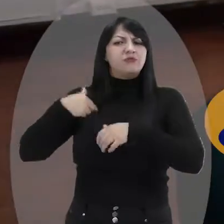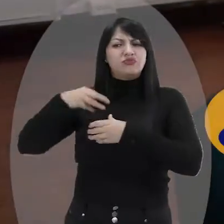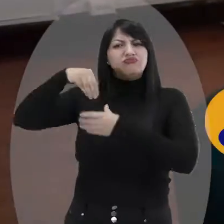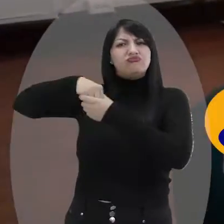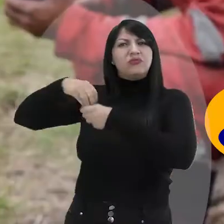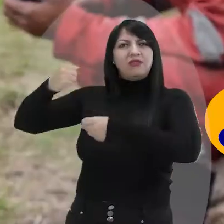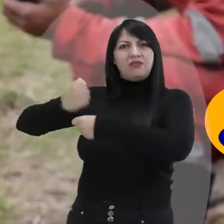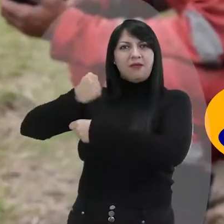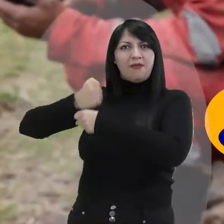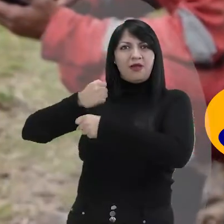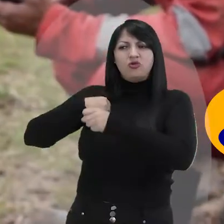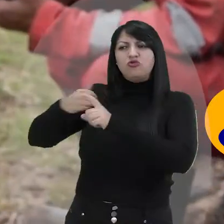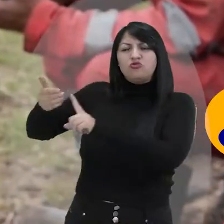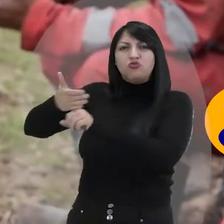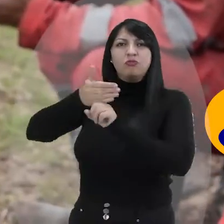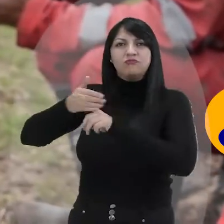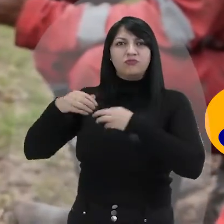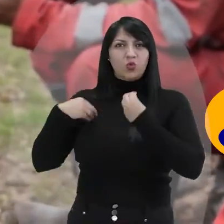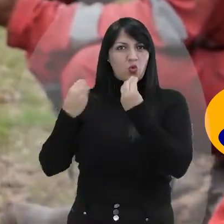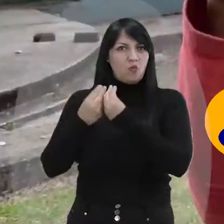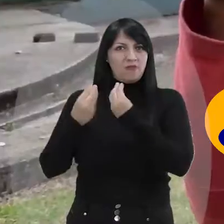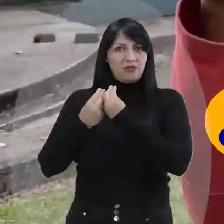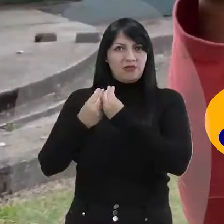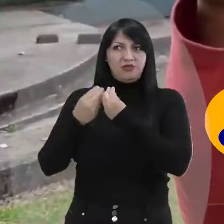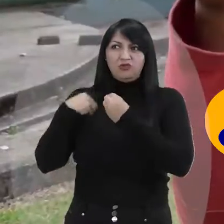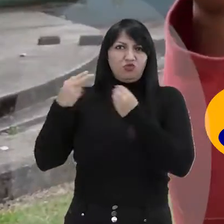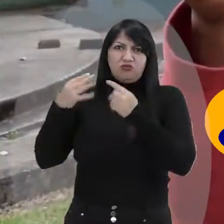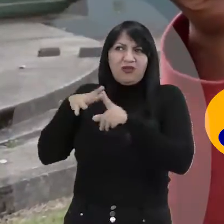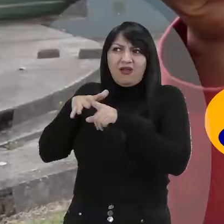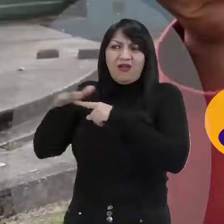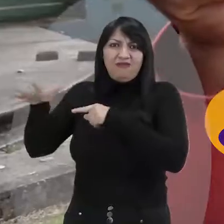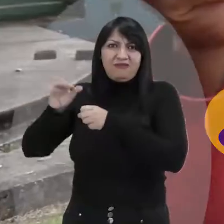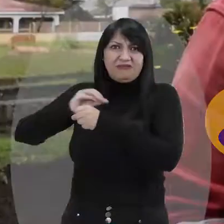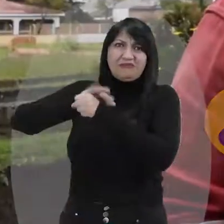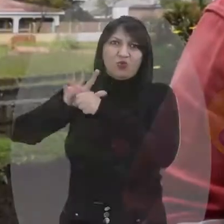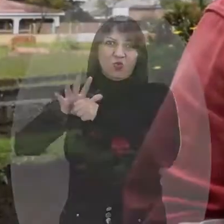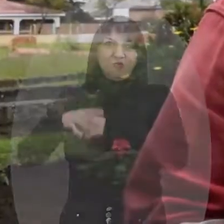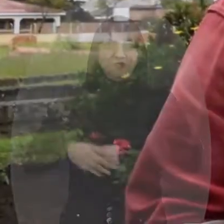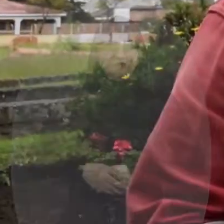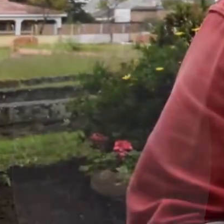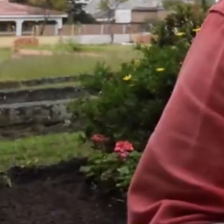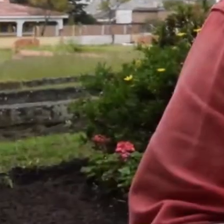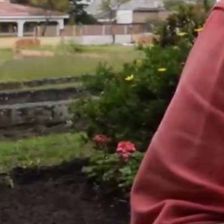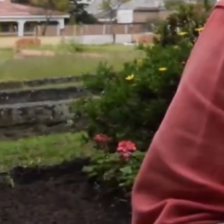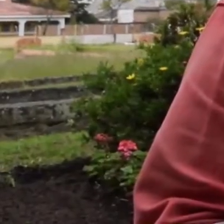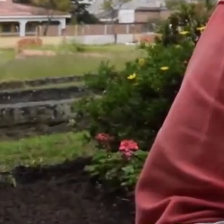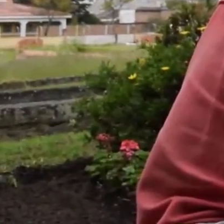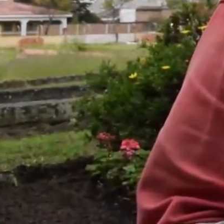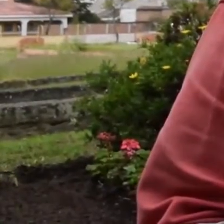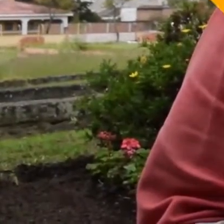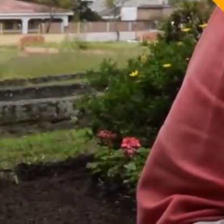en la empresa donde estoy laborando para proteger a mis compañeros de un posible contagio.